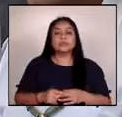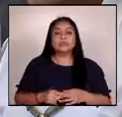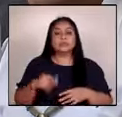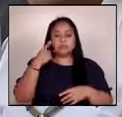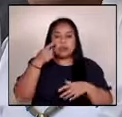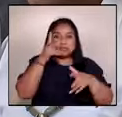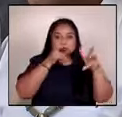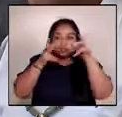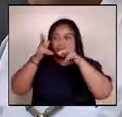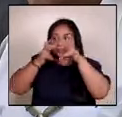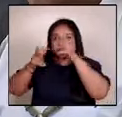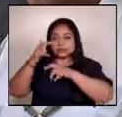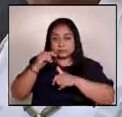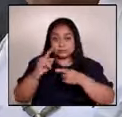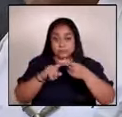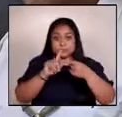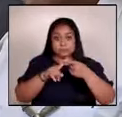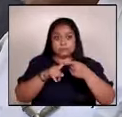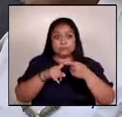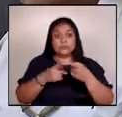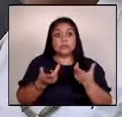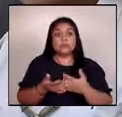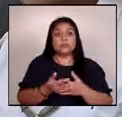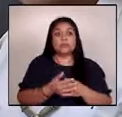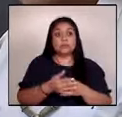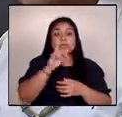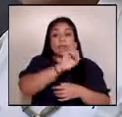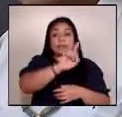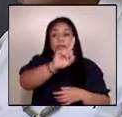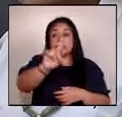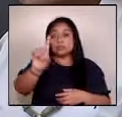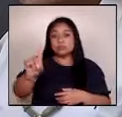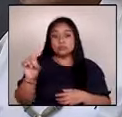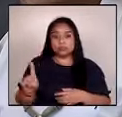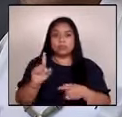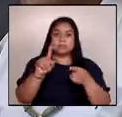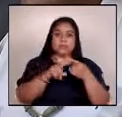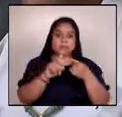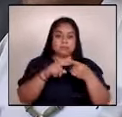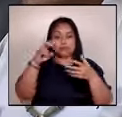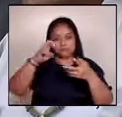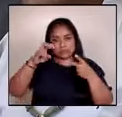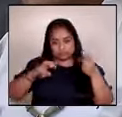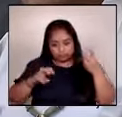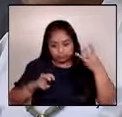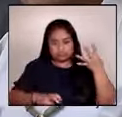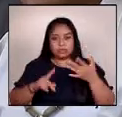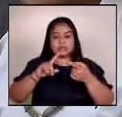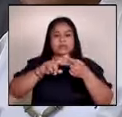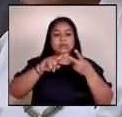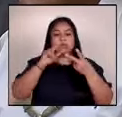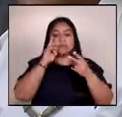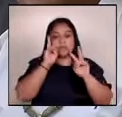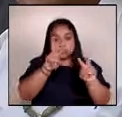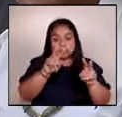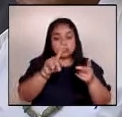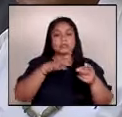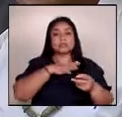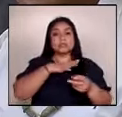escuchando en primer lugar cada uno, primero las necesidades, las visiones que tiene cada uno de